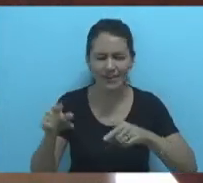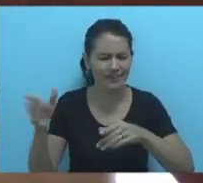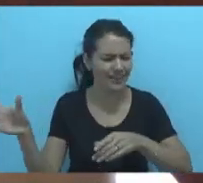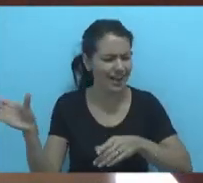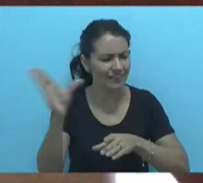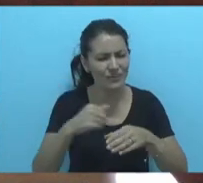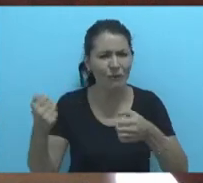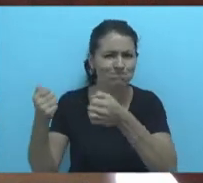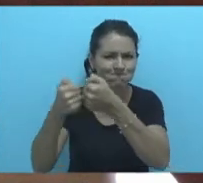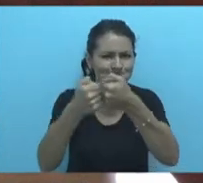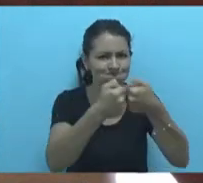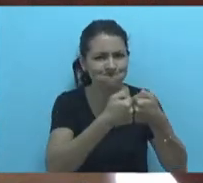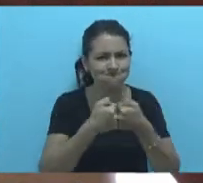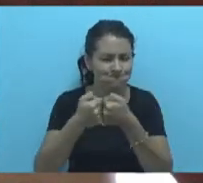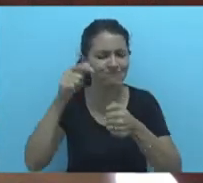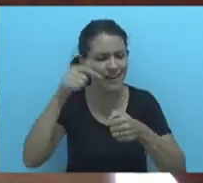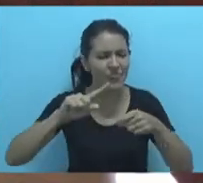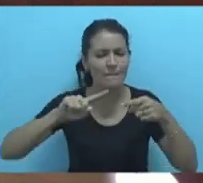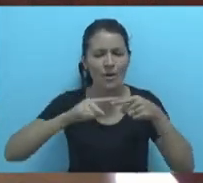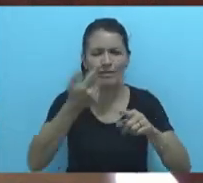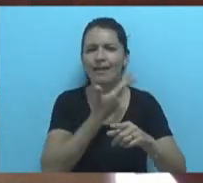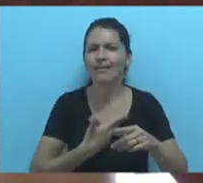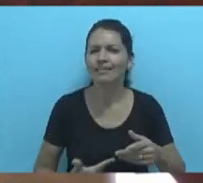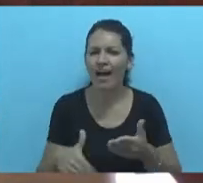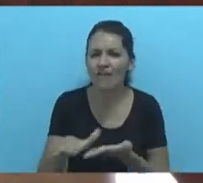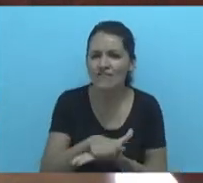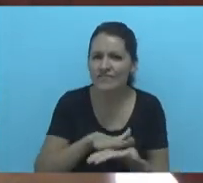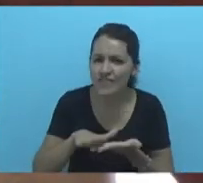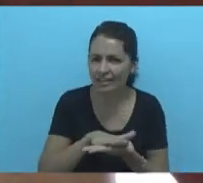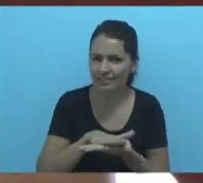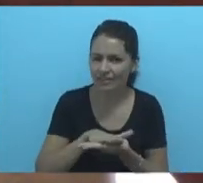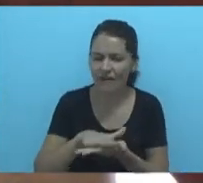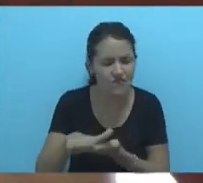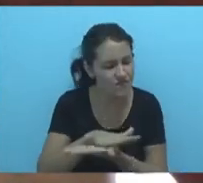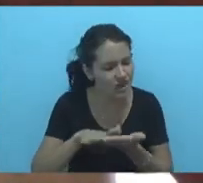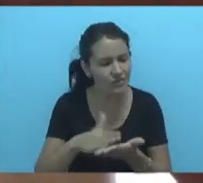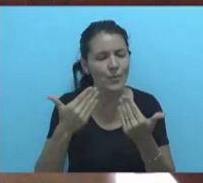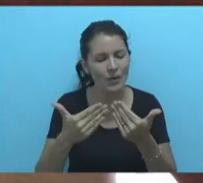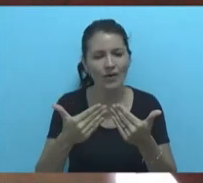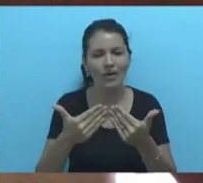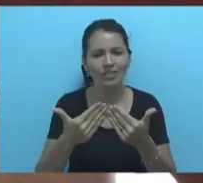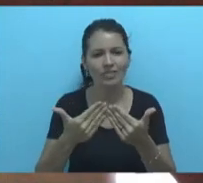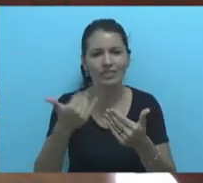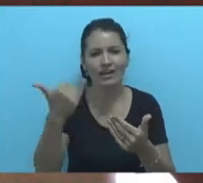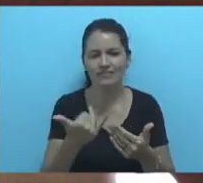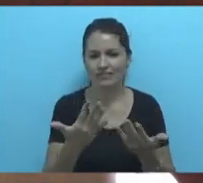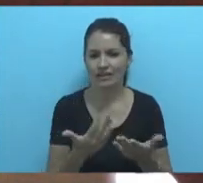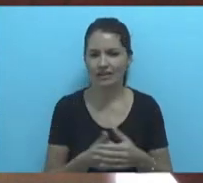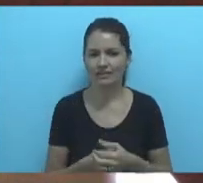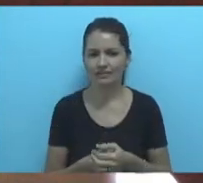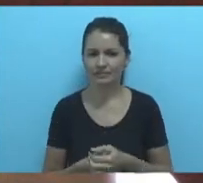tener esto que es una política de Estado elemental y que parte del consenso justamente de todos